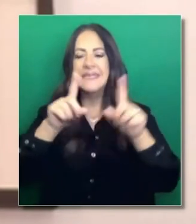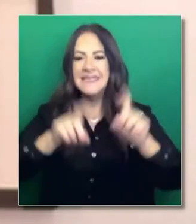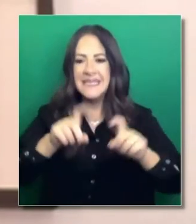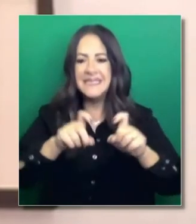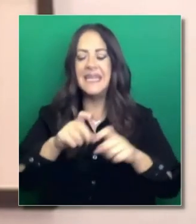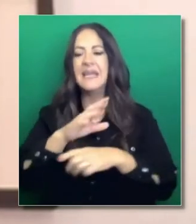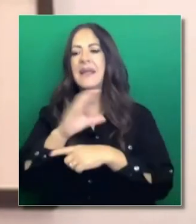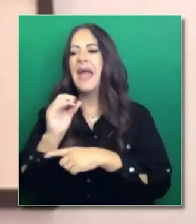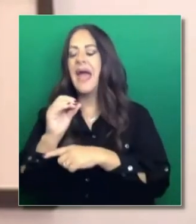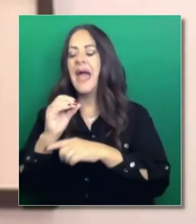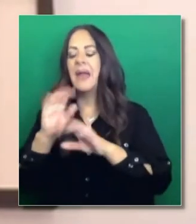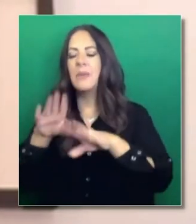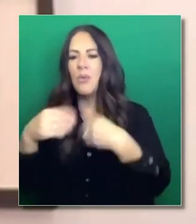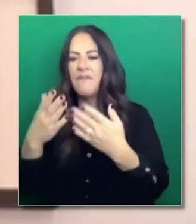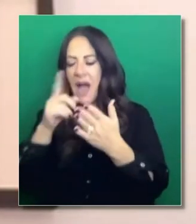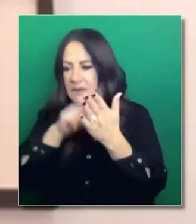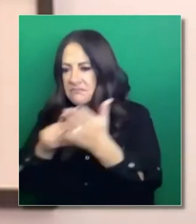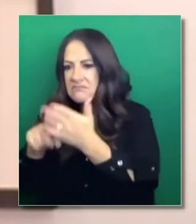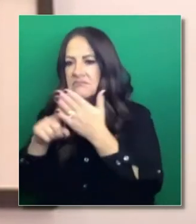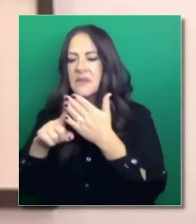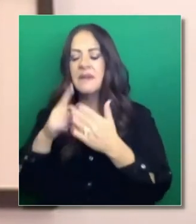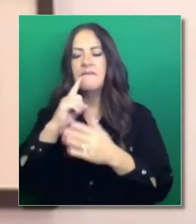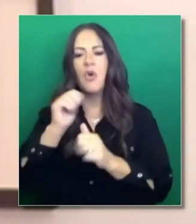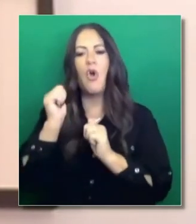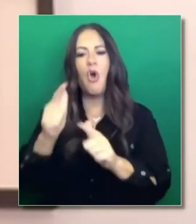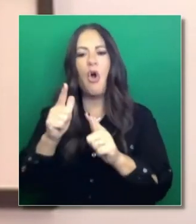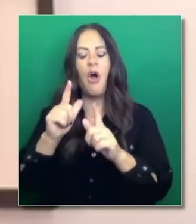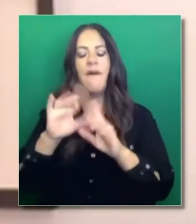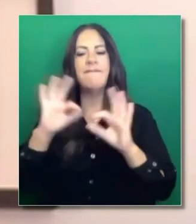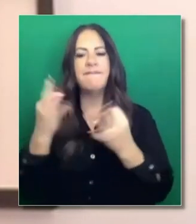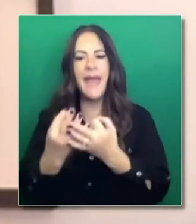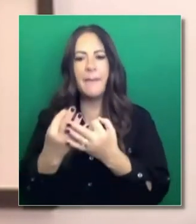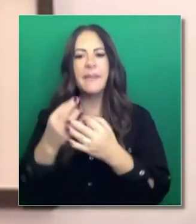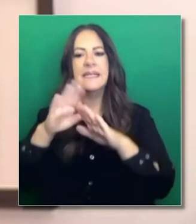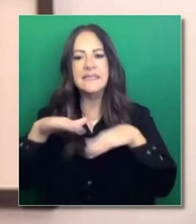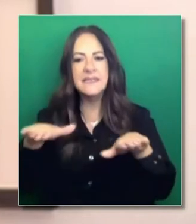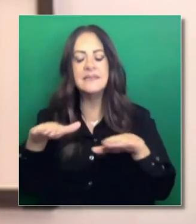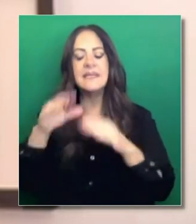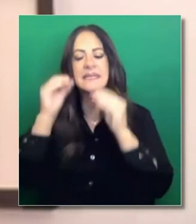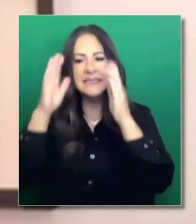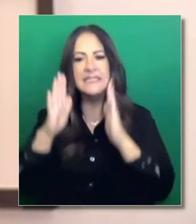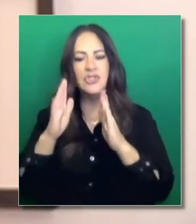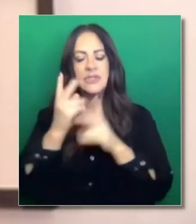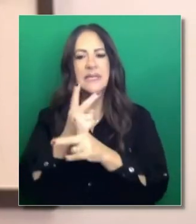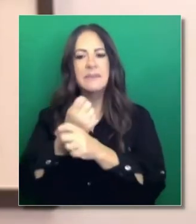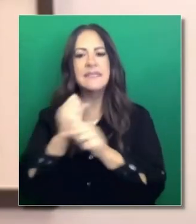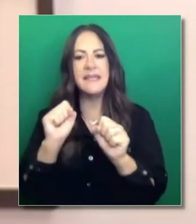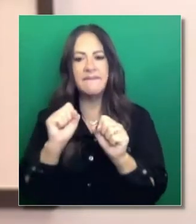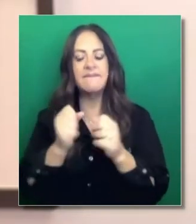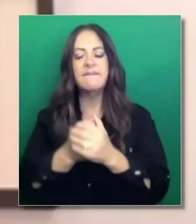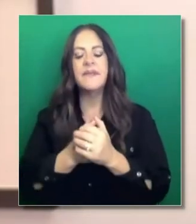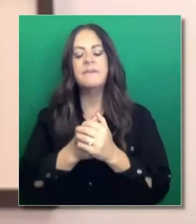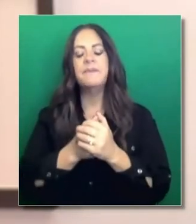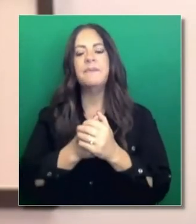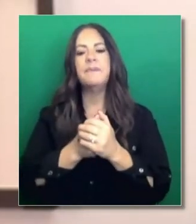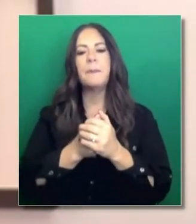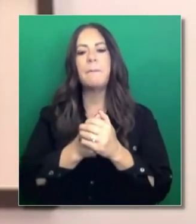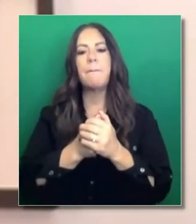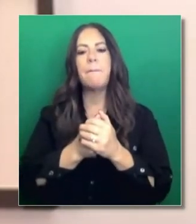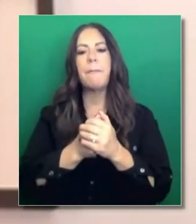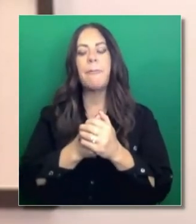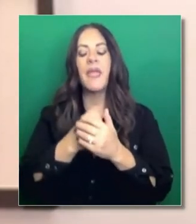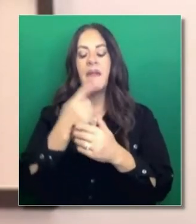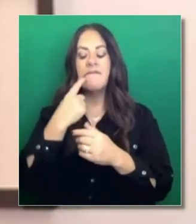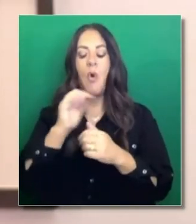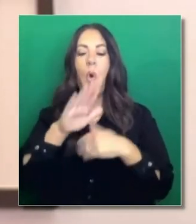de contactos para asegurarnos de que nuestras familias y estudiantes estén seguros y también el personal de las escuelas,